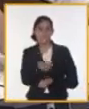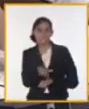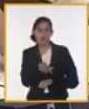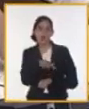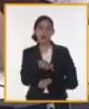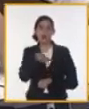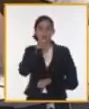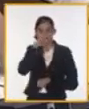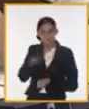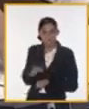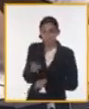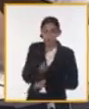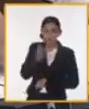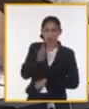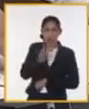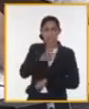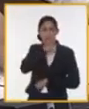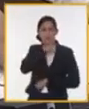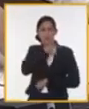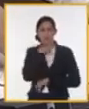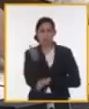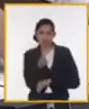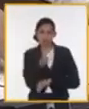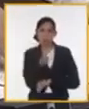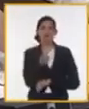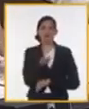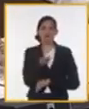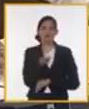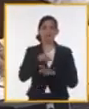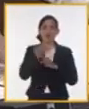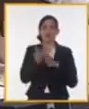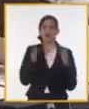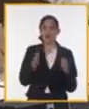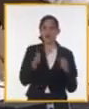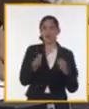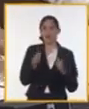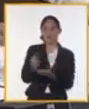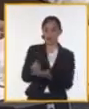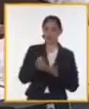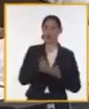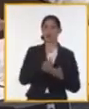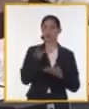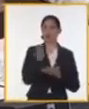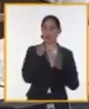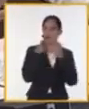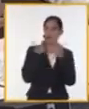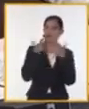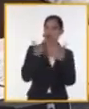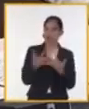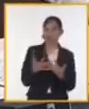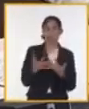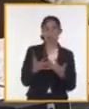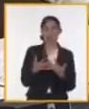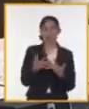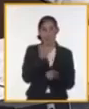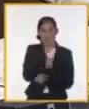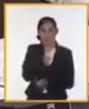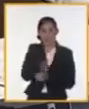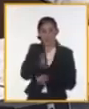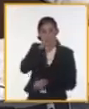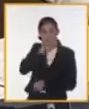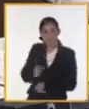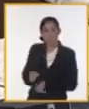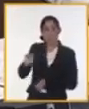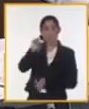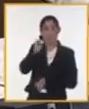mamás, puedan tener una educación formal adecuada. Y eso es lo que permite que la Fiscalía, por eso es interoperable, que